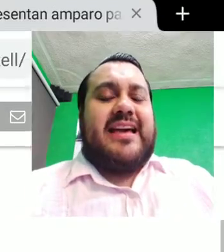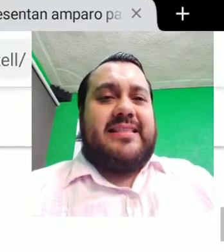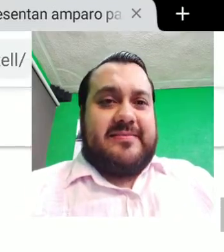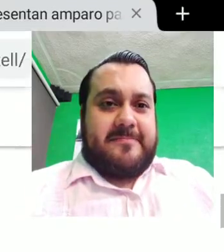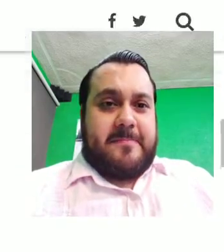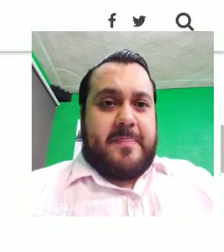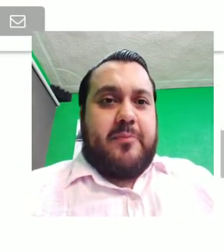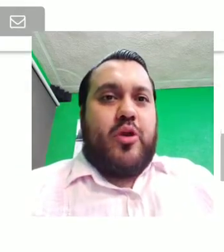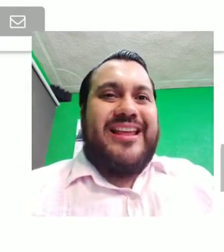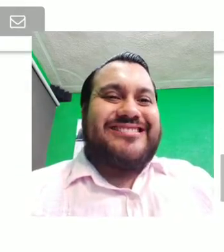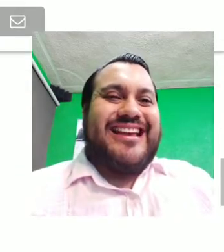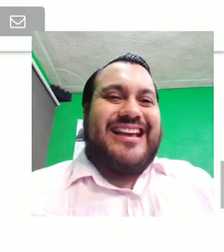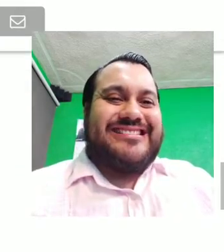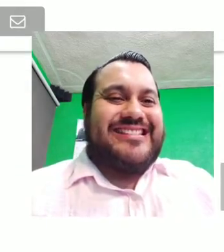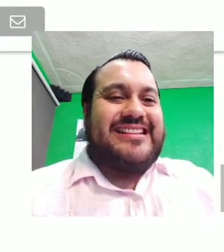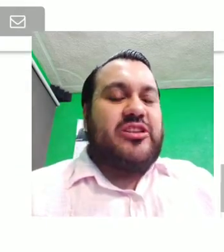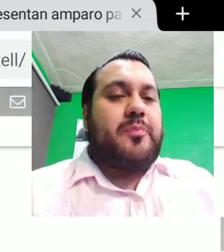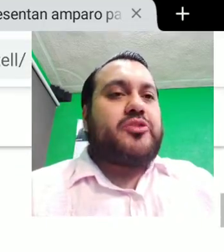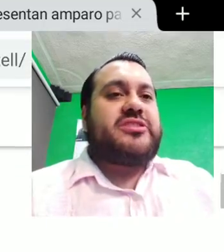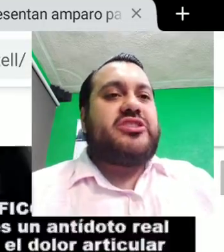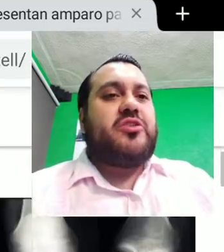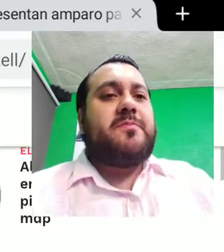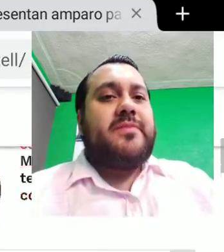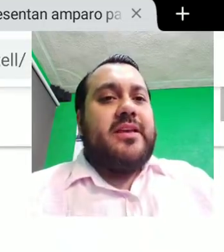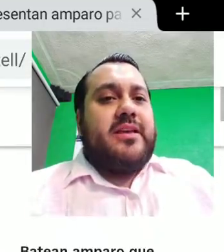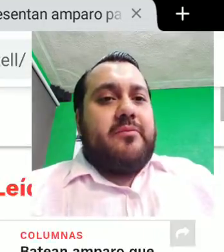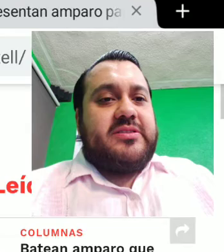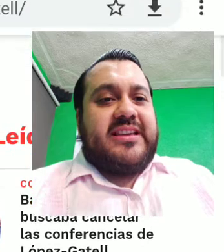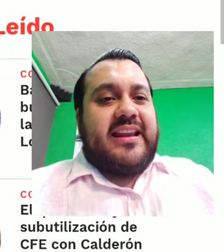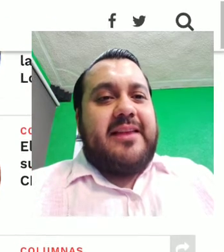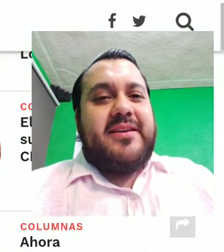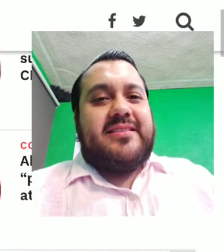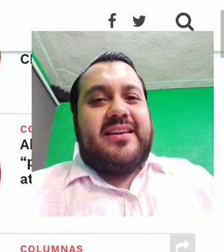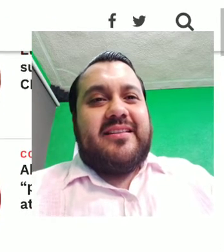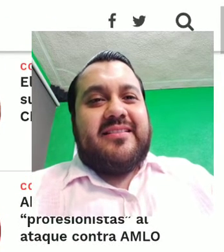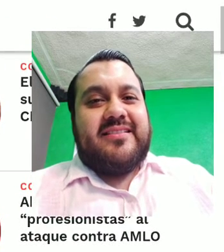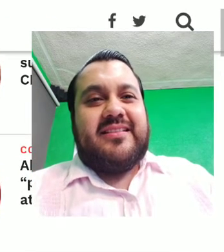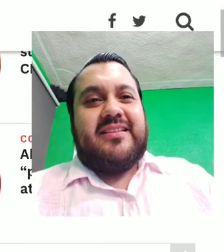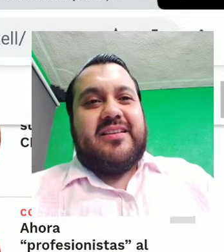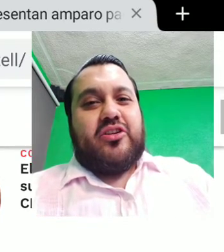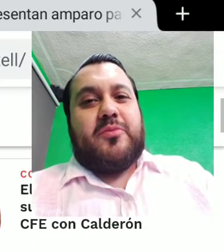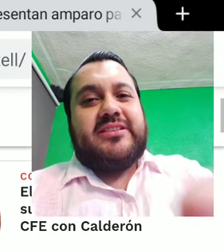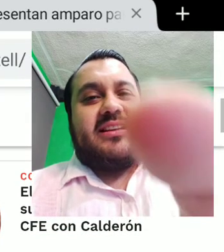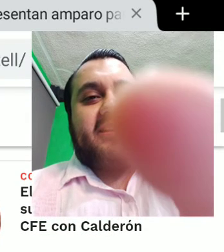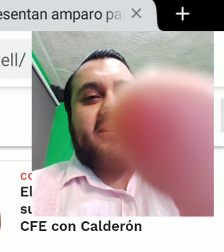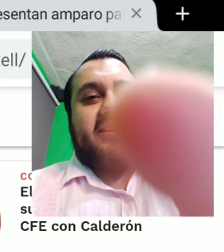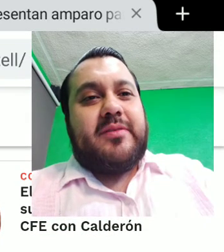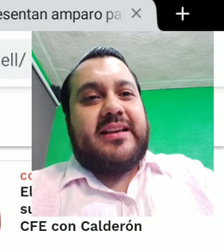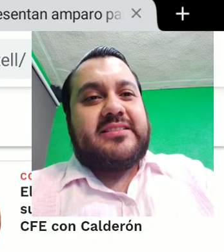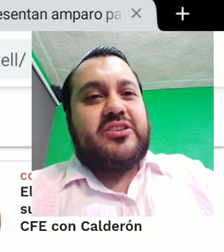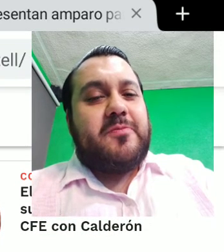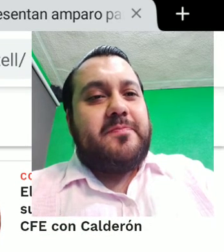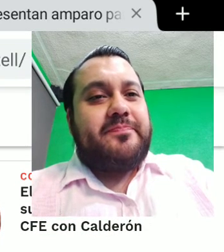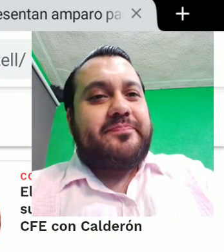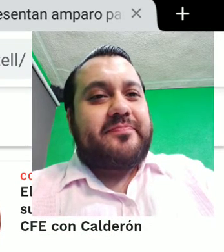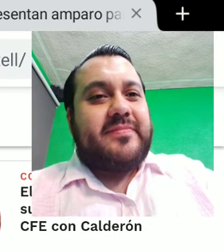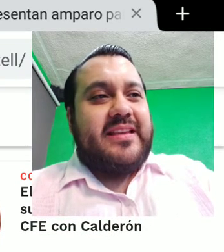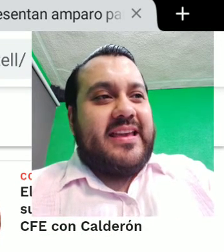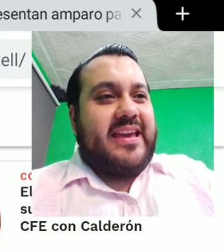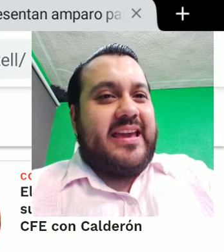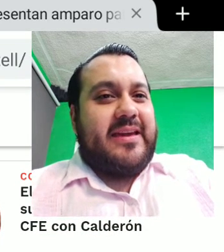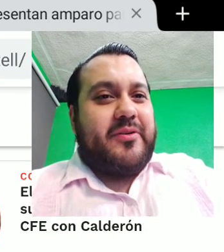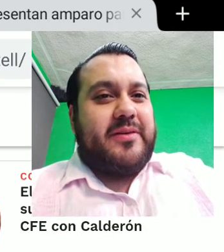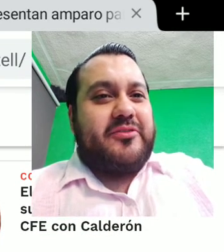así tan molesta está esta oposición pues que realmente como dice aquí la publicación